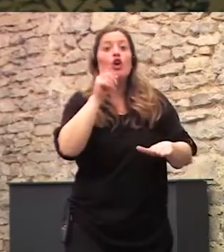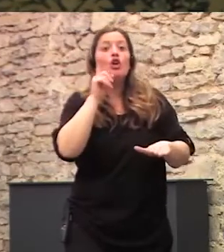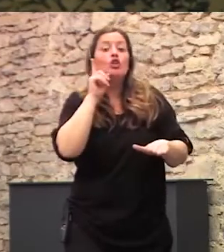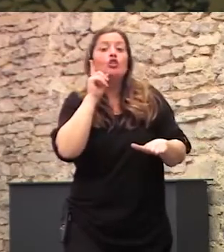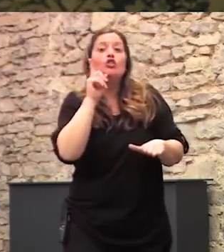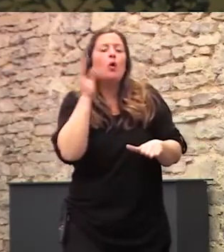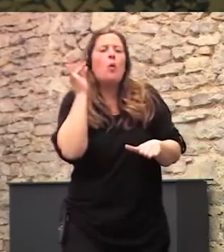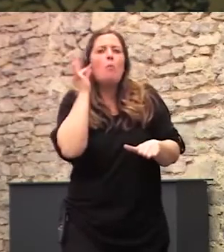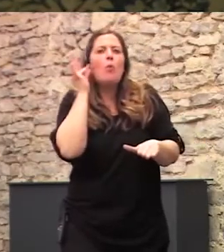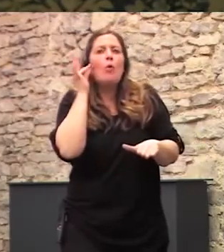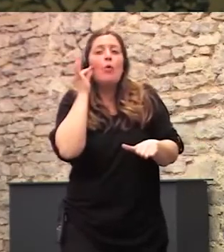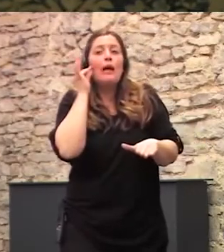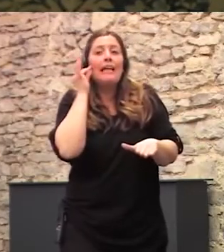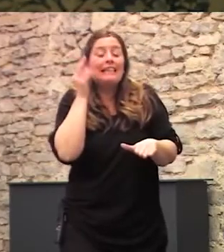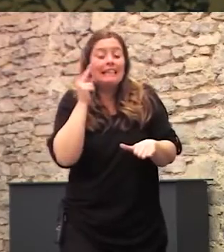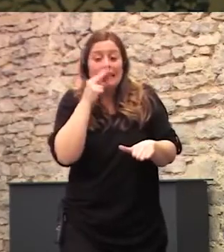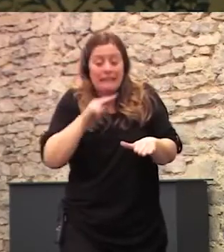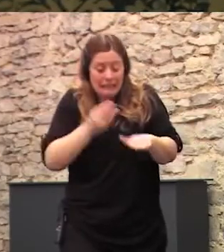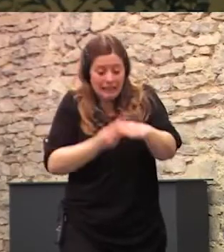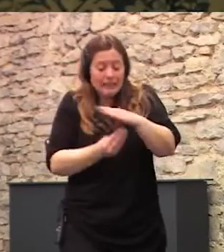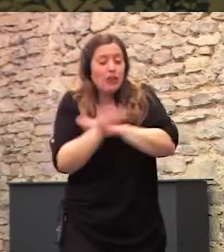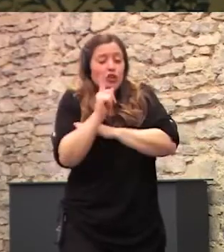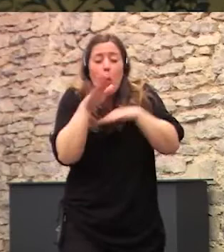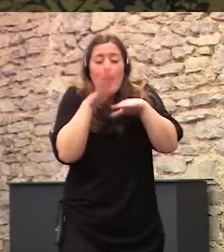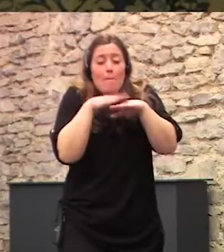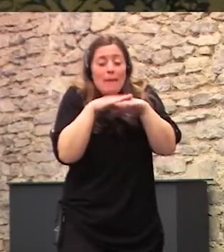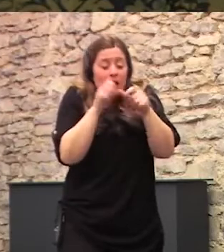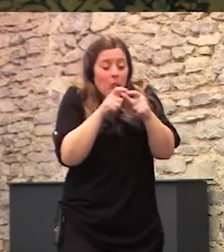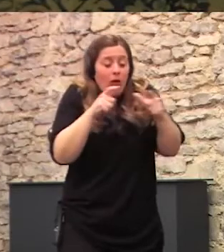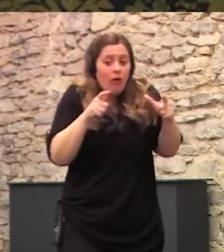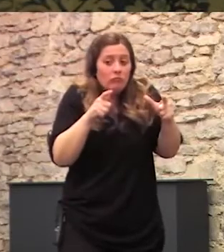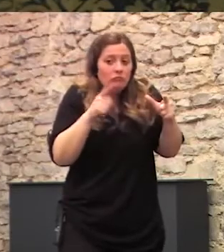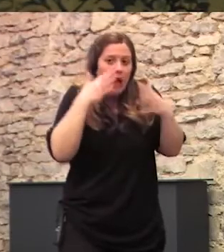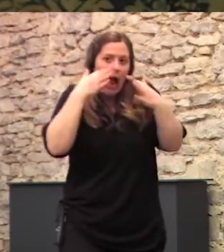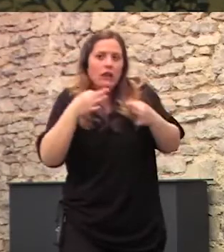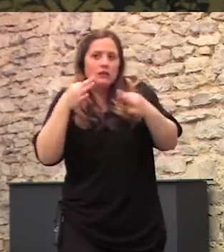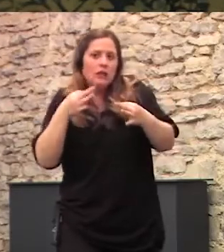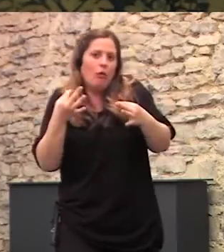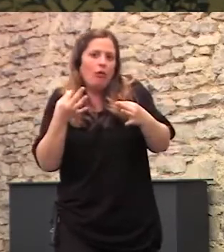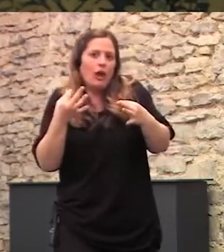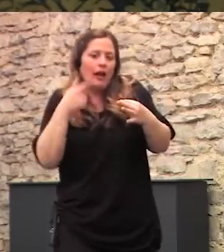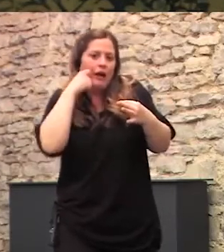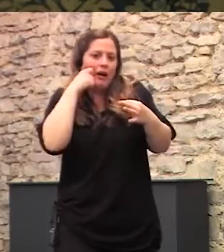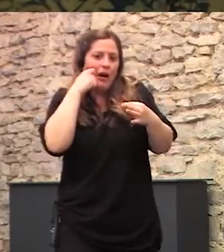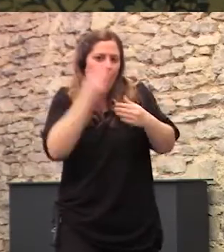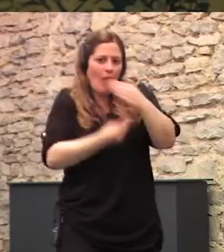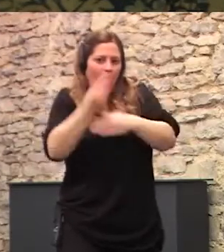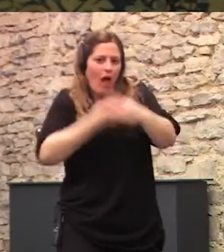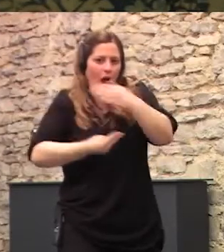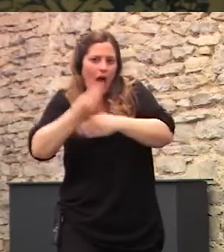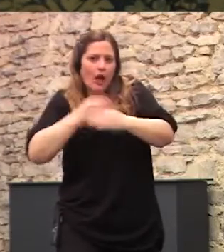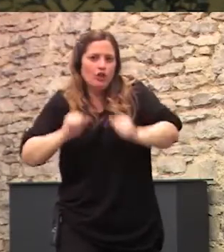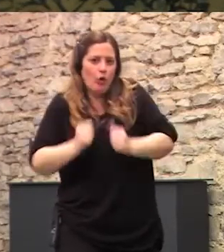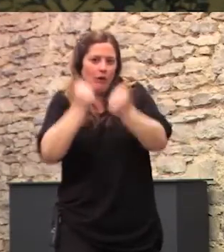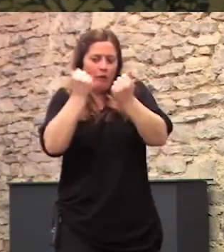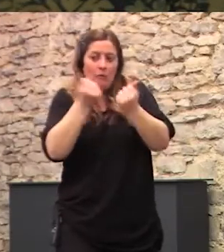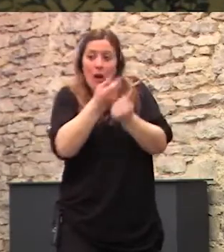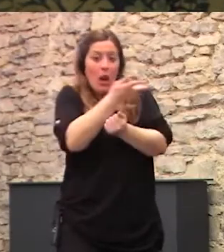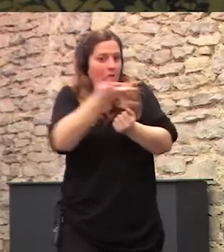de mujeres, de niñas, para asegurar la supervivencia de la especie, pero el resto se las enterraban